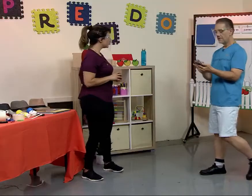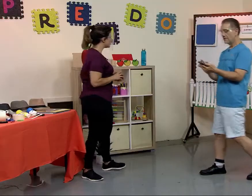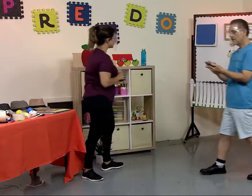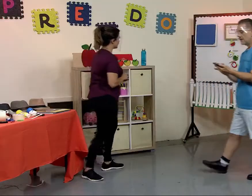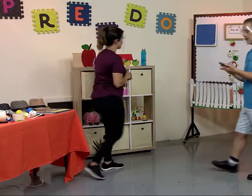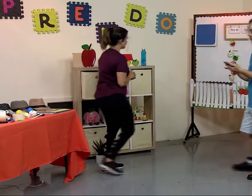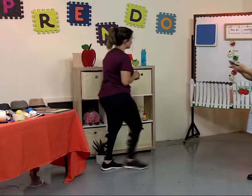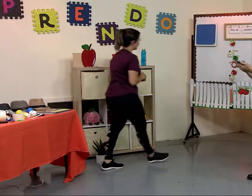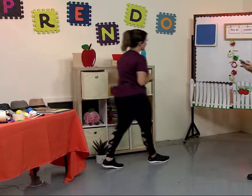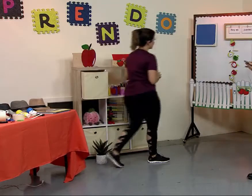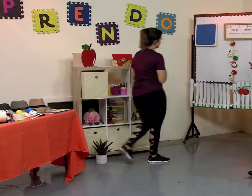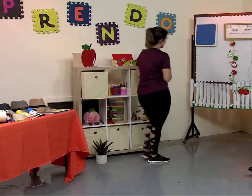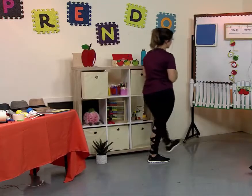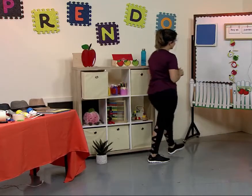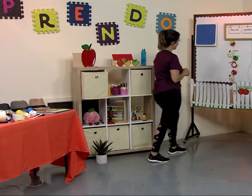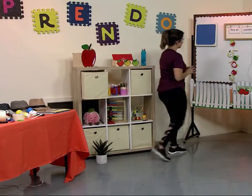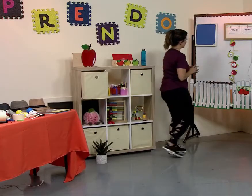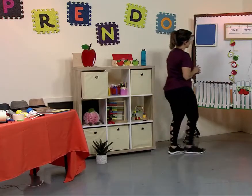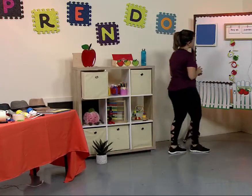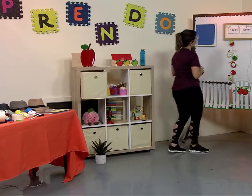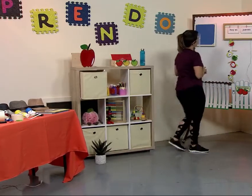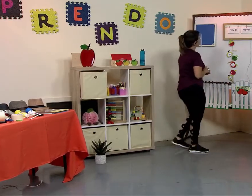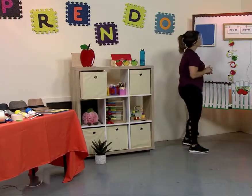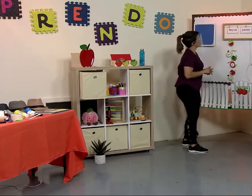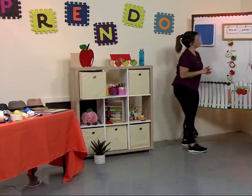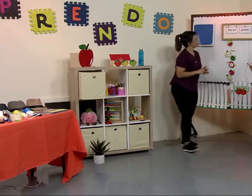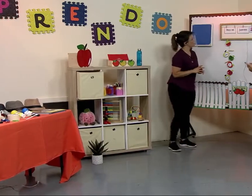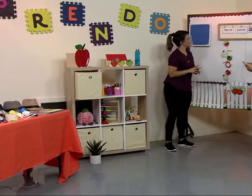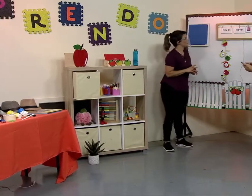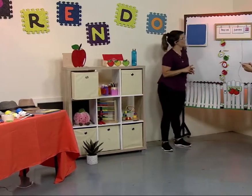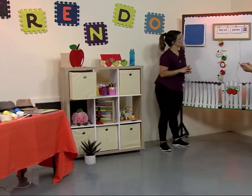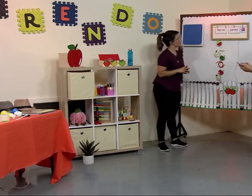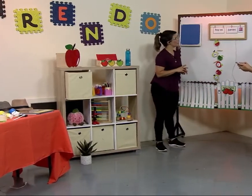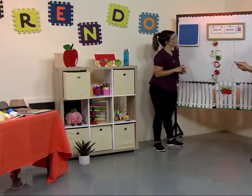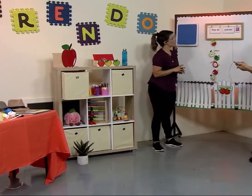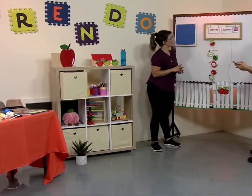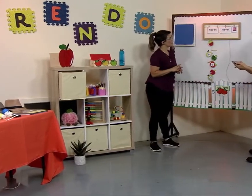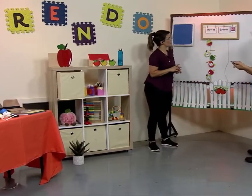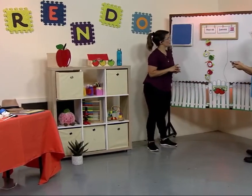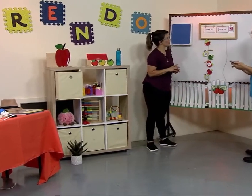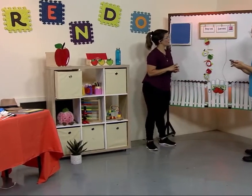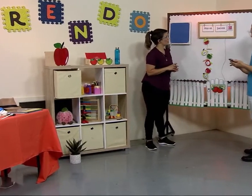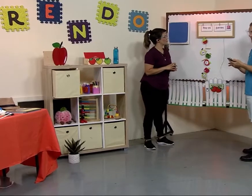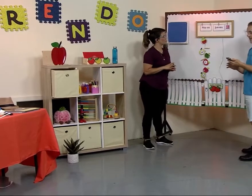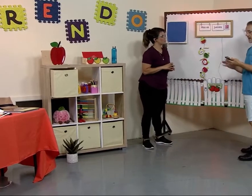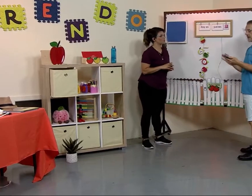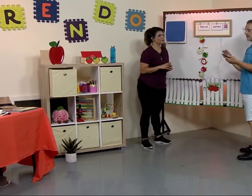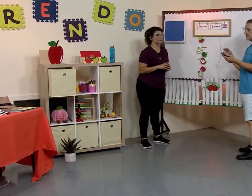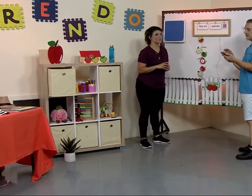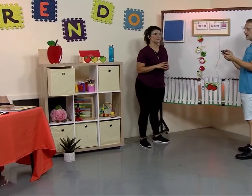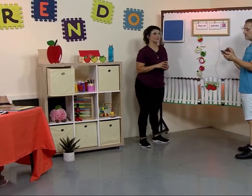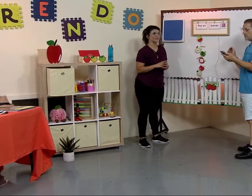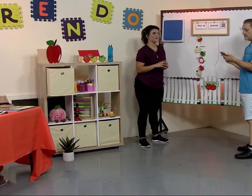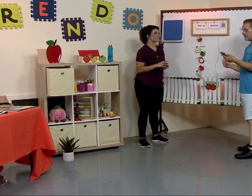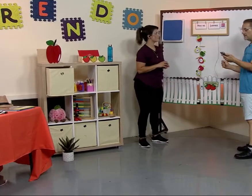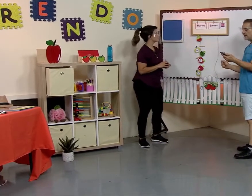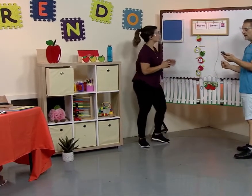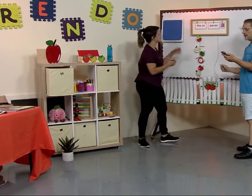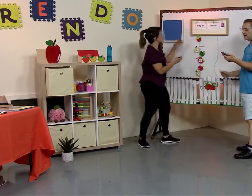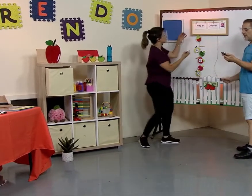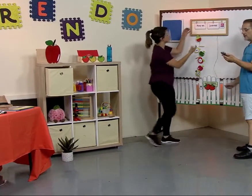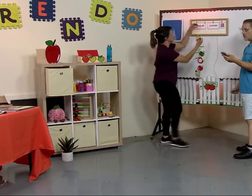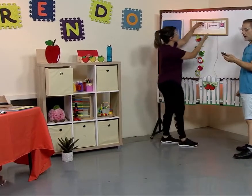vez lista. ¿Qué te parece? Vámonos aquí para pasar lista. Y mientras, Sara Jarquín dice,